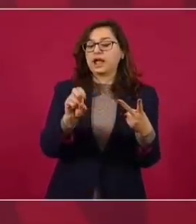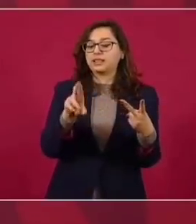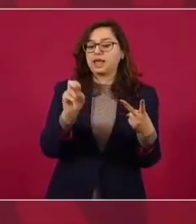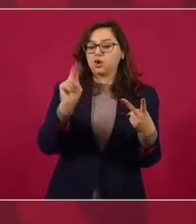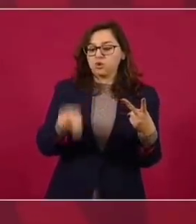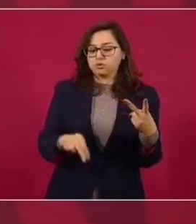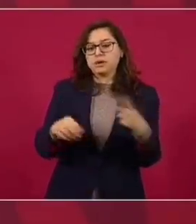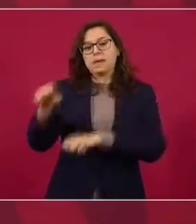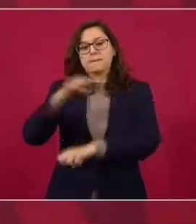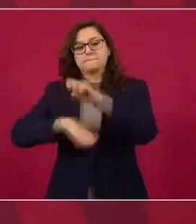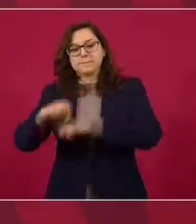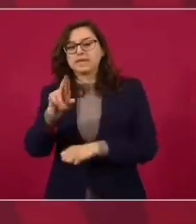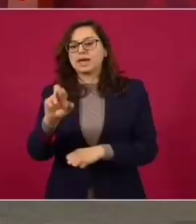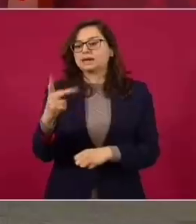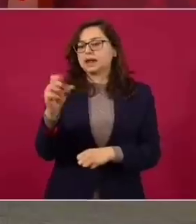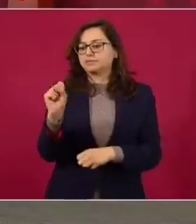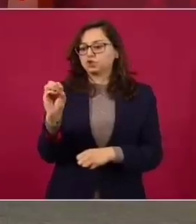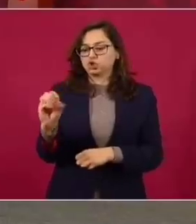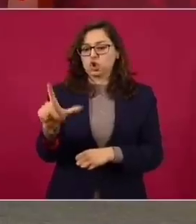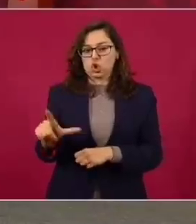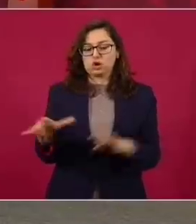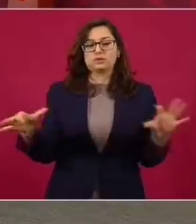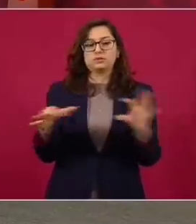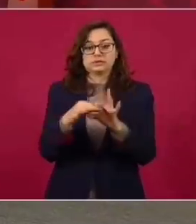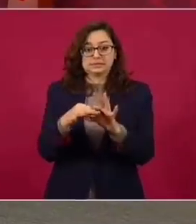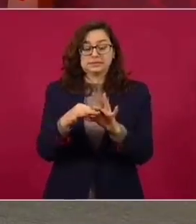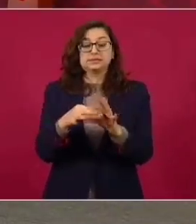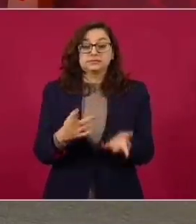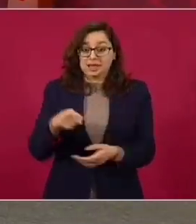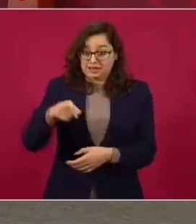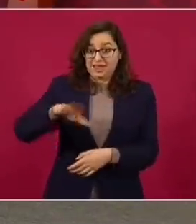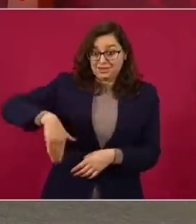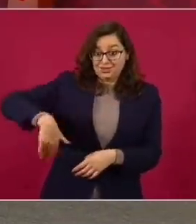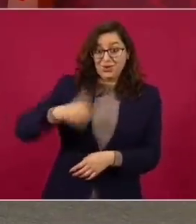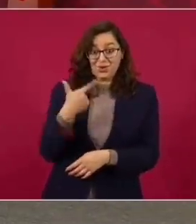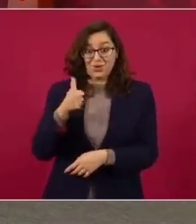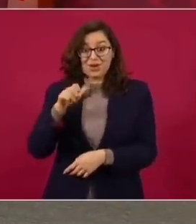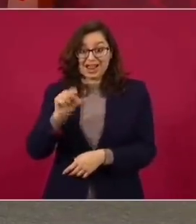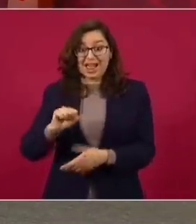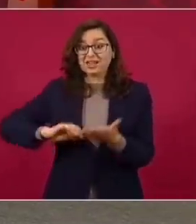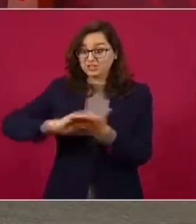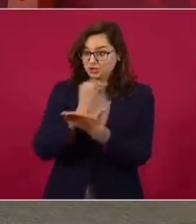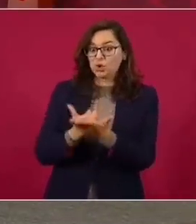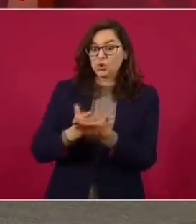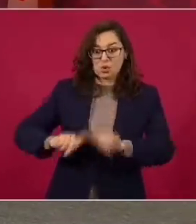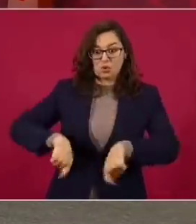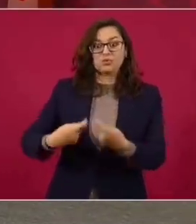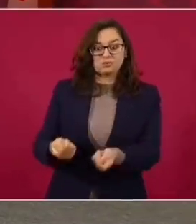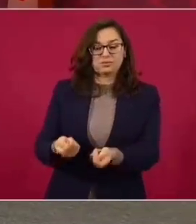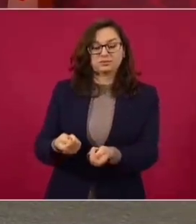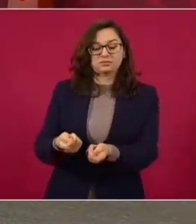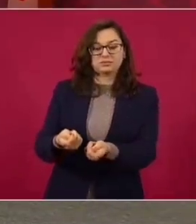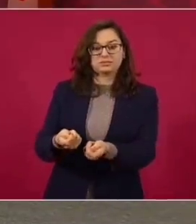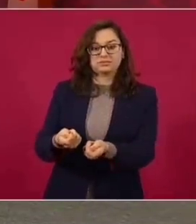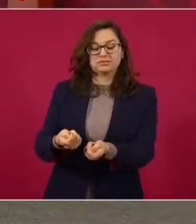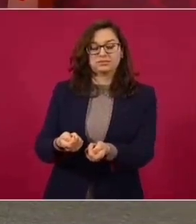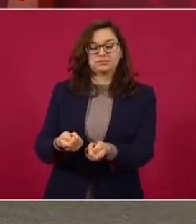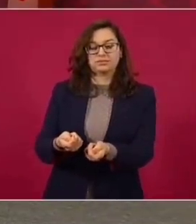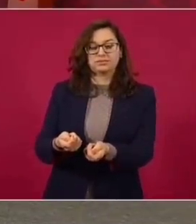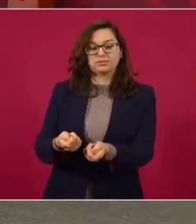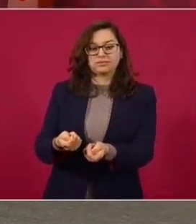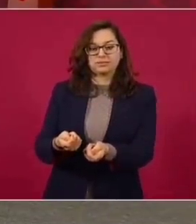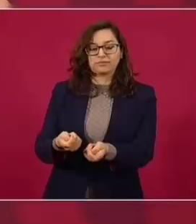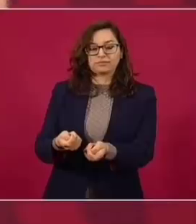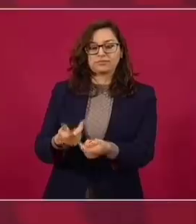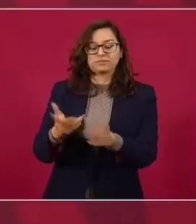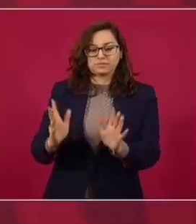Repsol. A Repsol le da este contrato, le dan este contrato de Burgos, que como